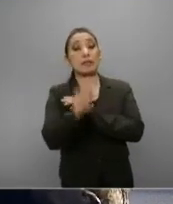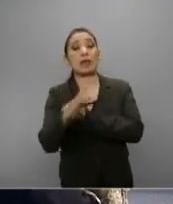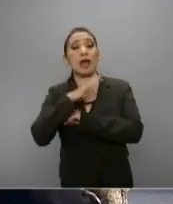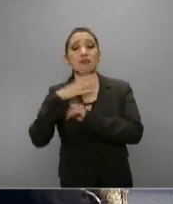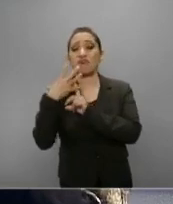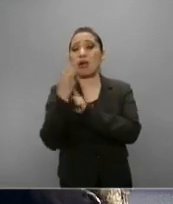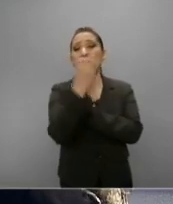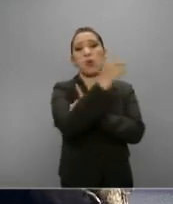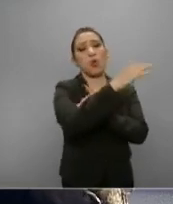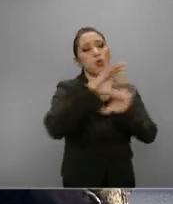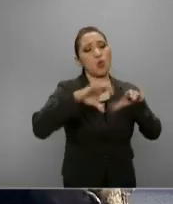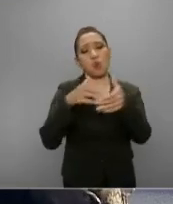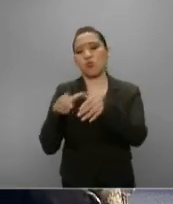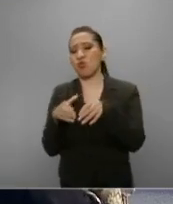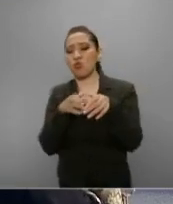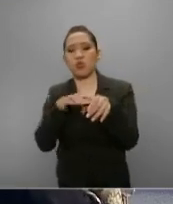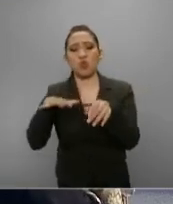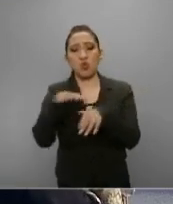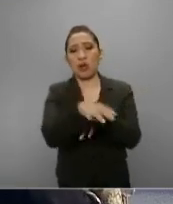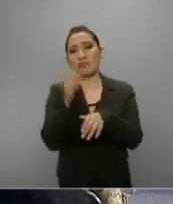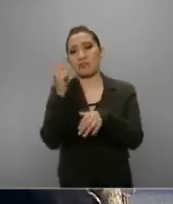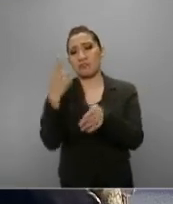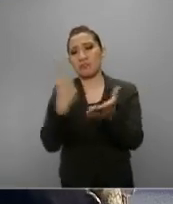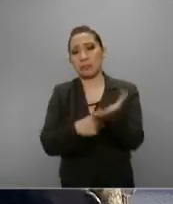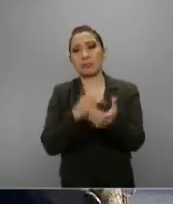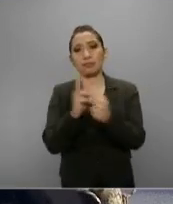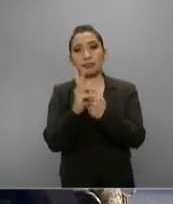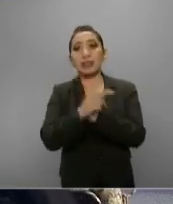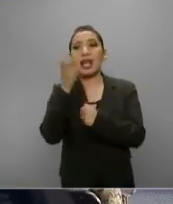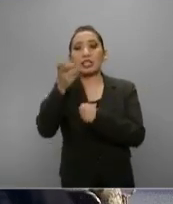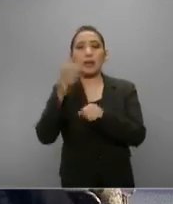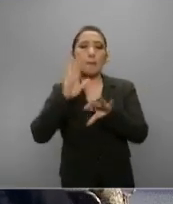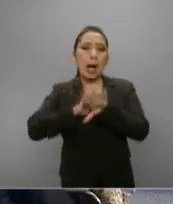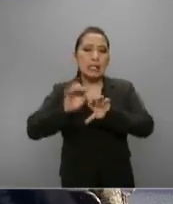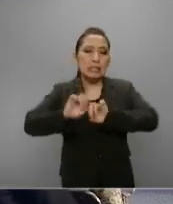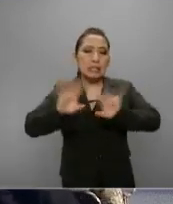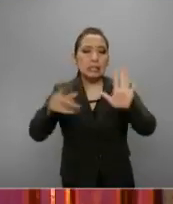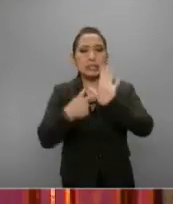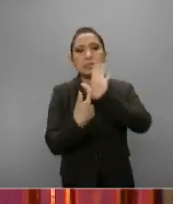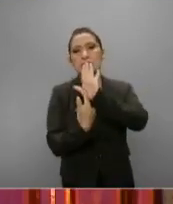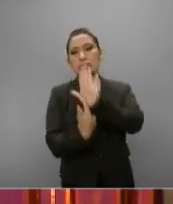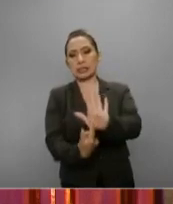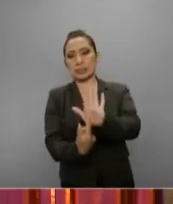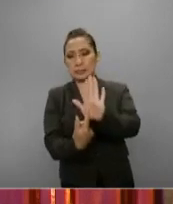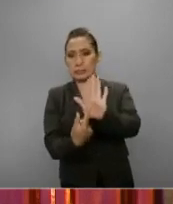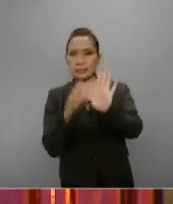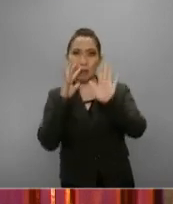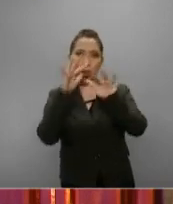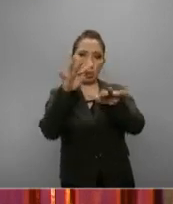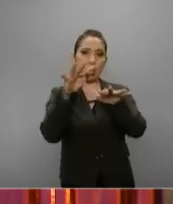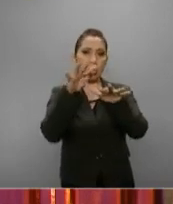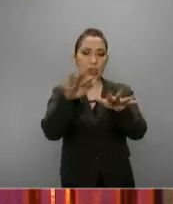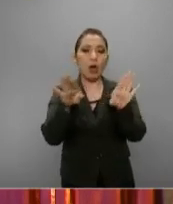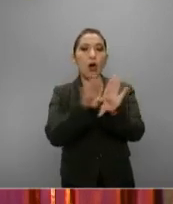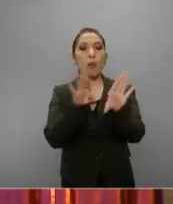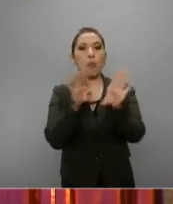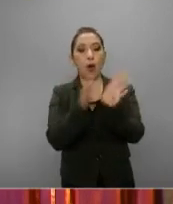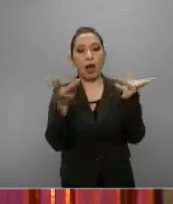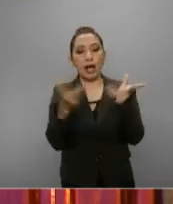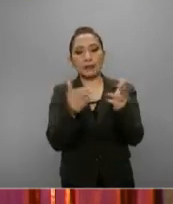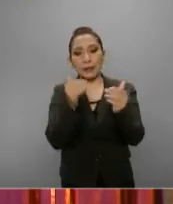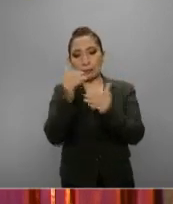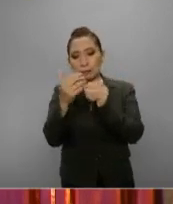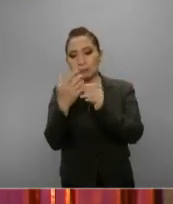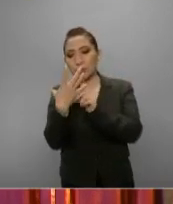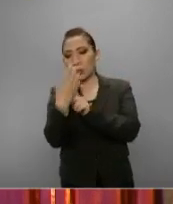significa que hay transmisión comunitaria en los mismos, nos da una representación un poco más visual de cómo se está